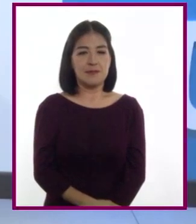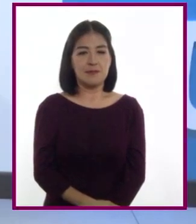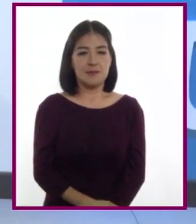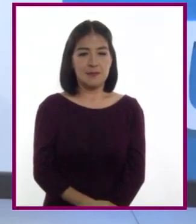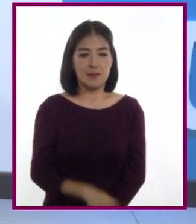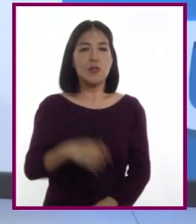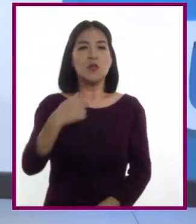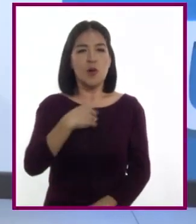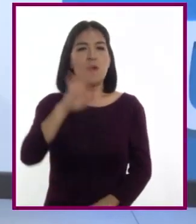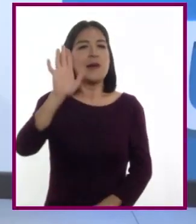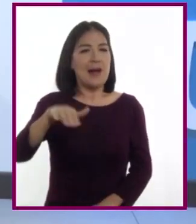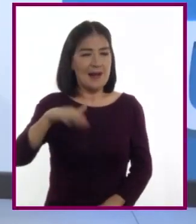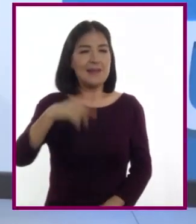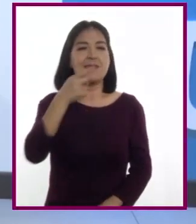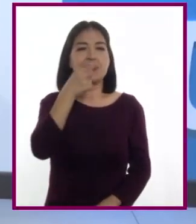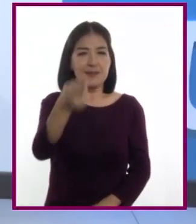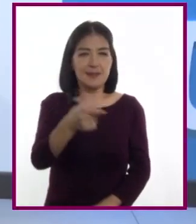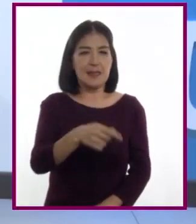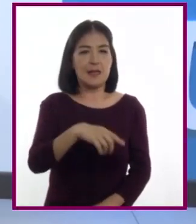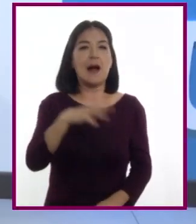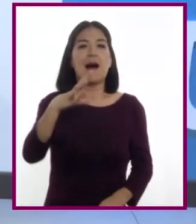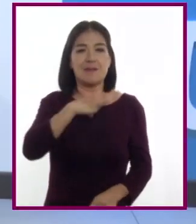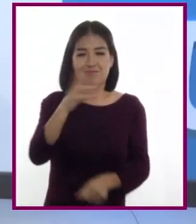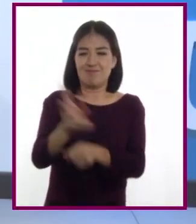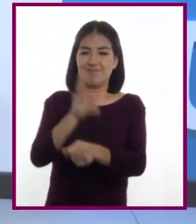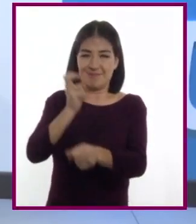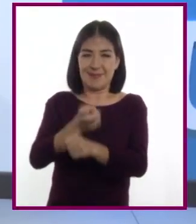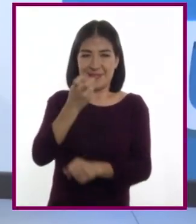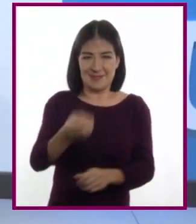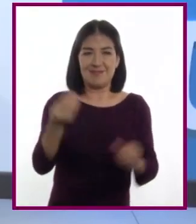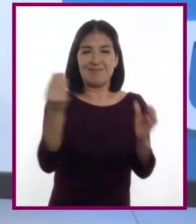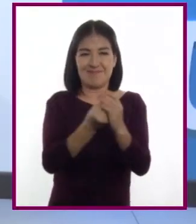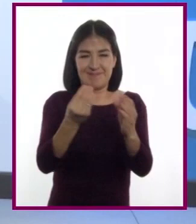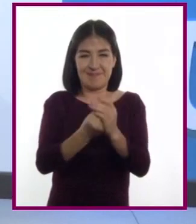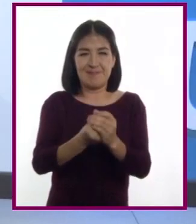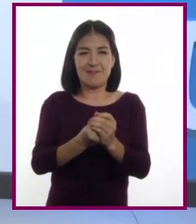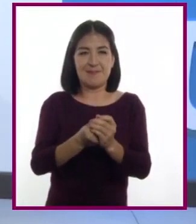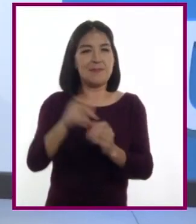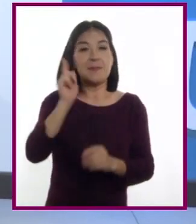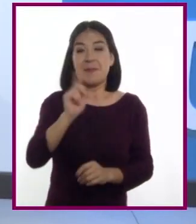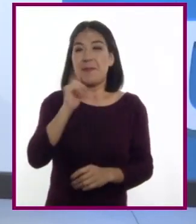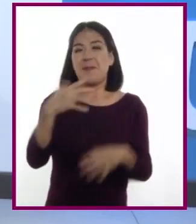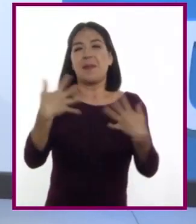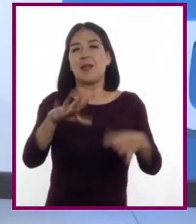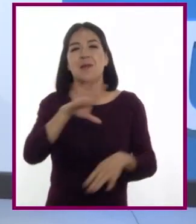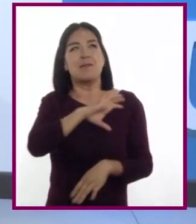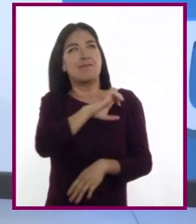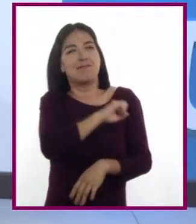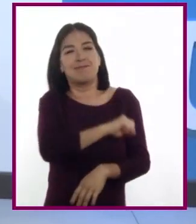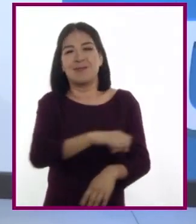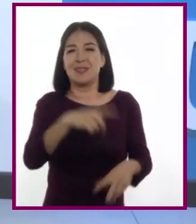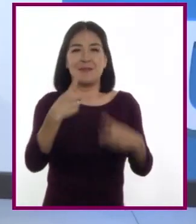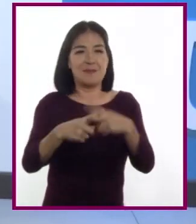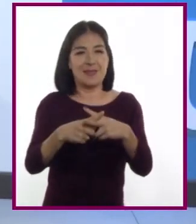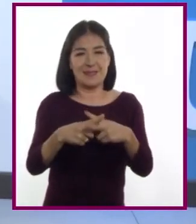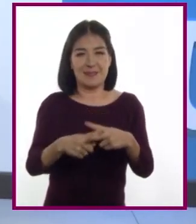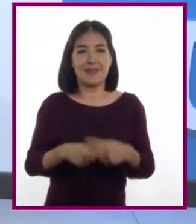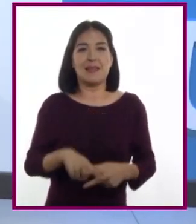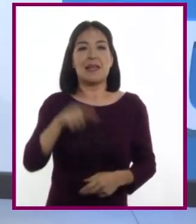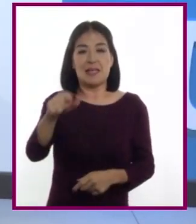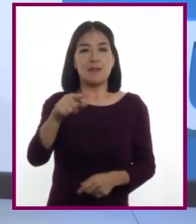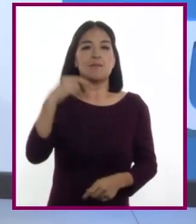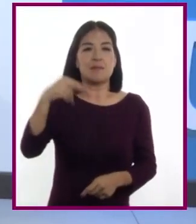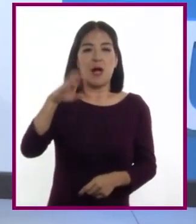Como ya les había comentado, tenemos una invitada en esta clase a la que le fascinan las matemáticas. Ella es